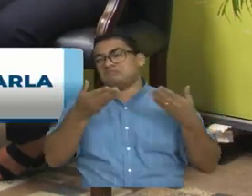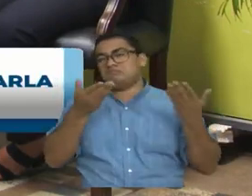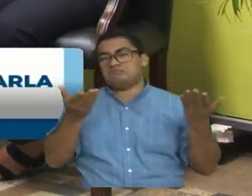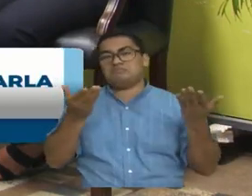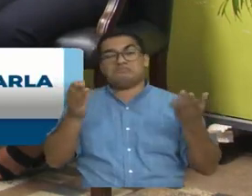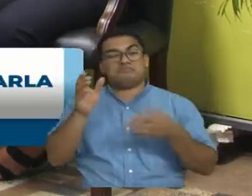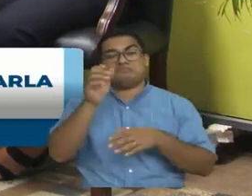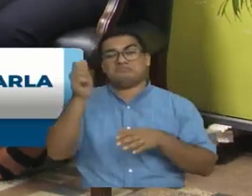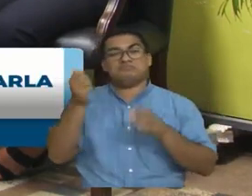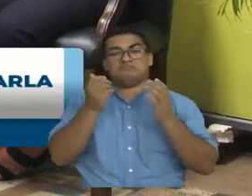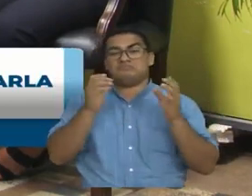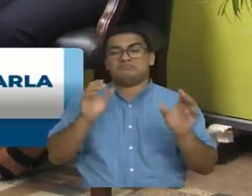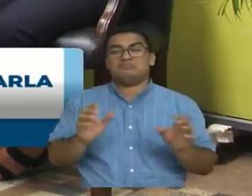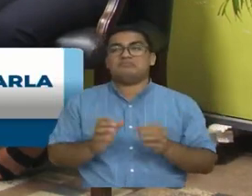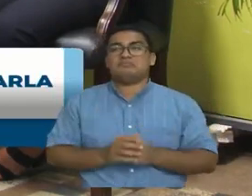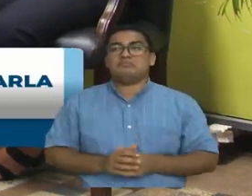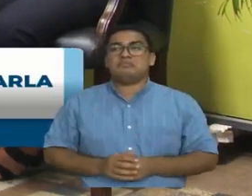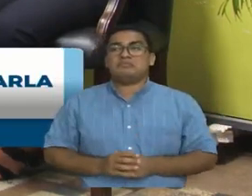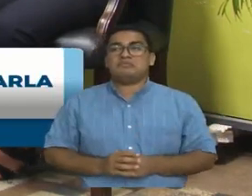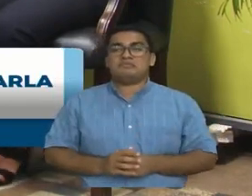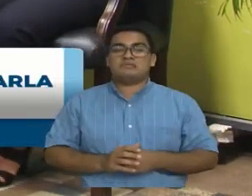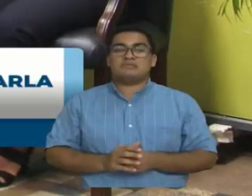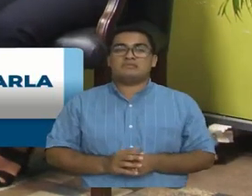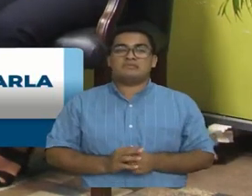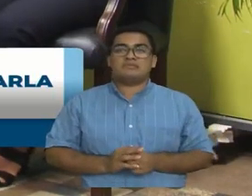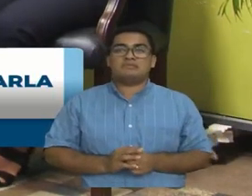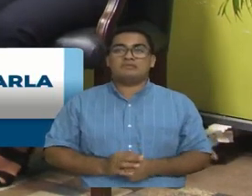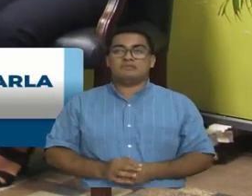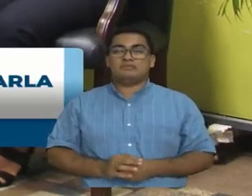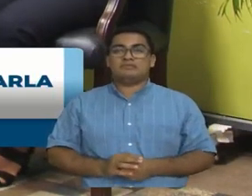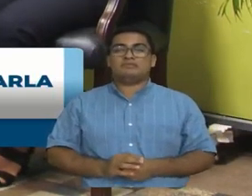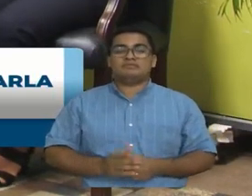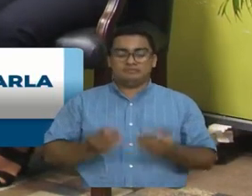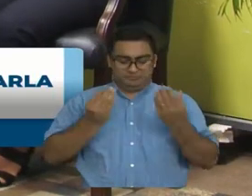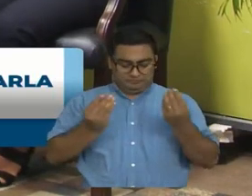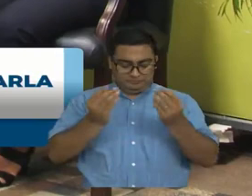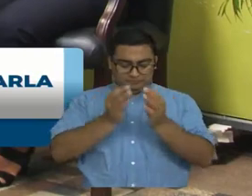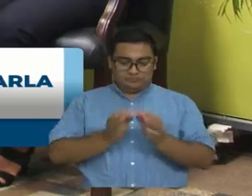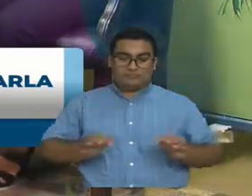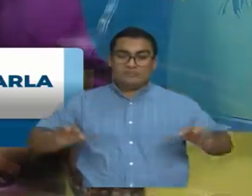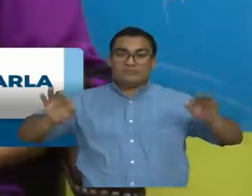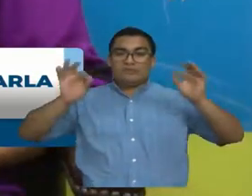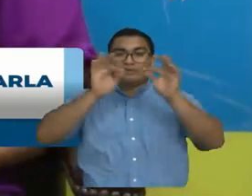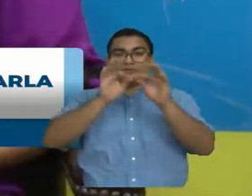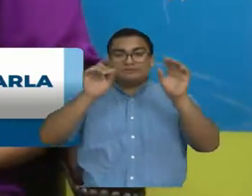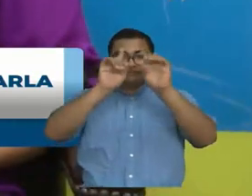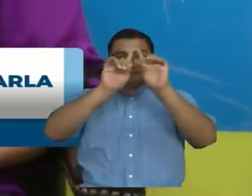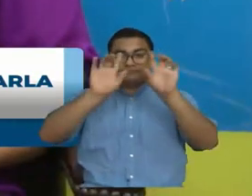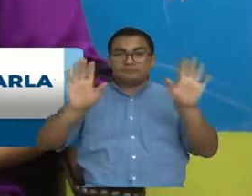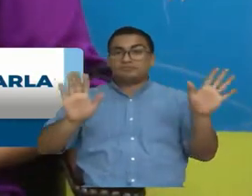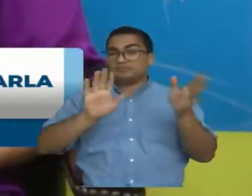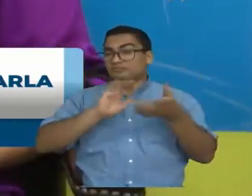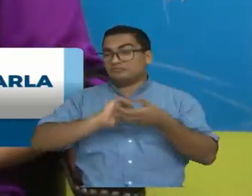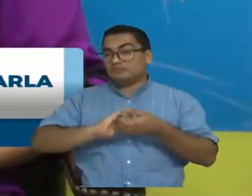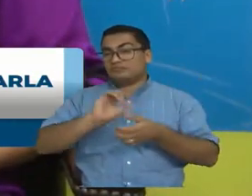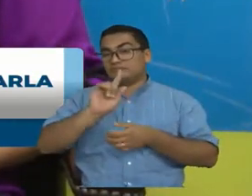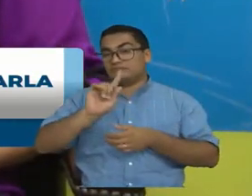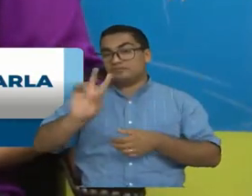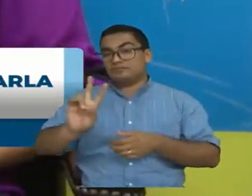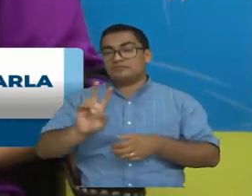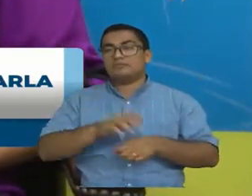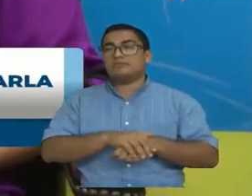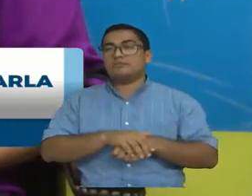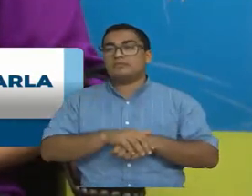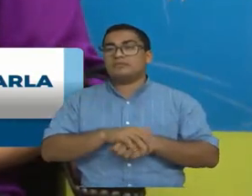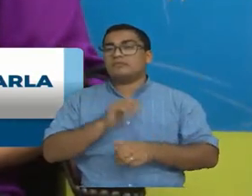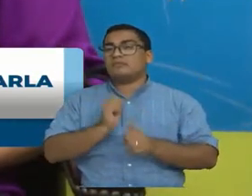O otra cosa, pues, una carrera técnica. Sí, es que acordémonos, esto es muy importante que quede claro para nuestros televidentes. El